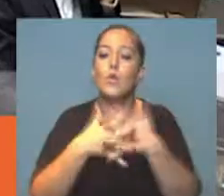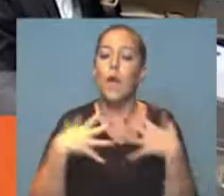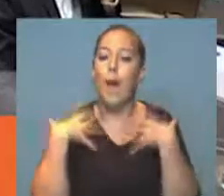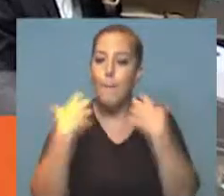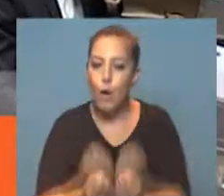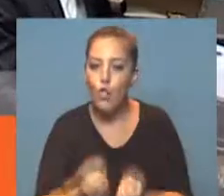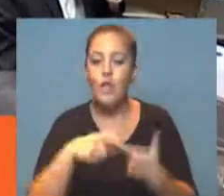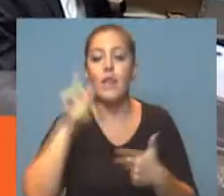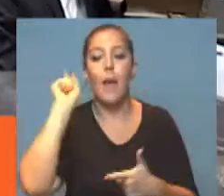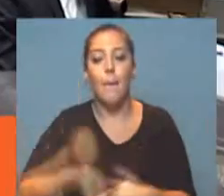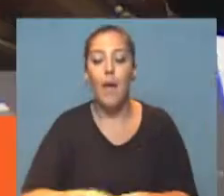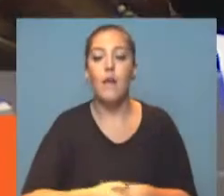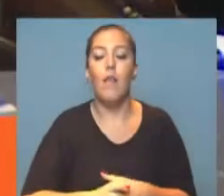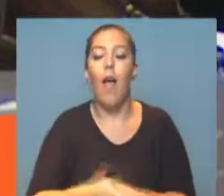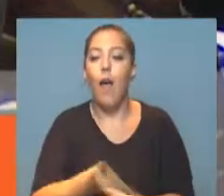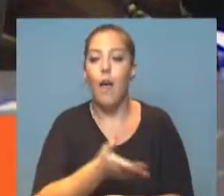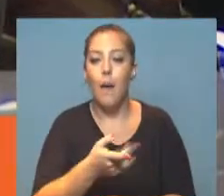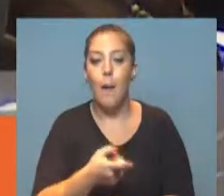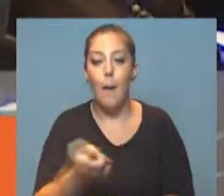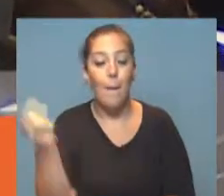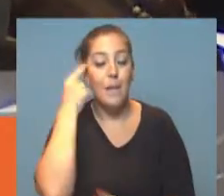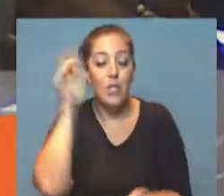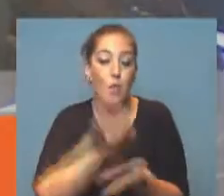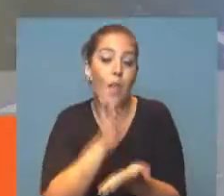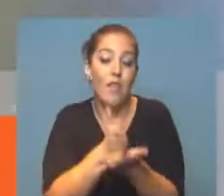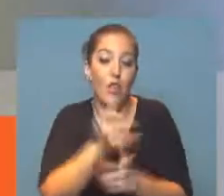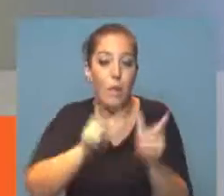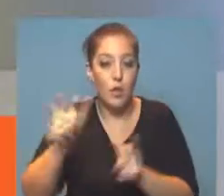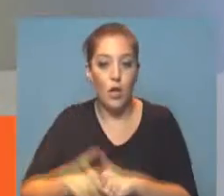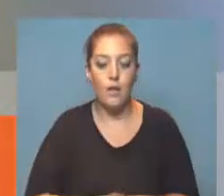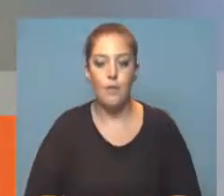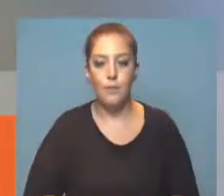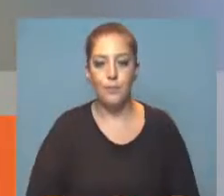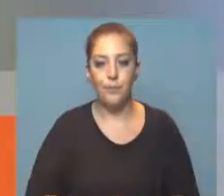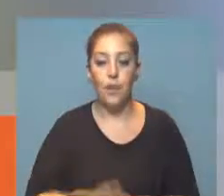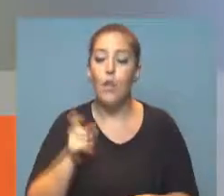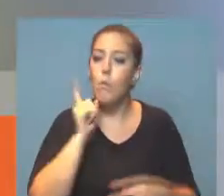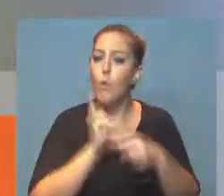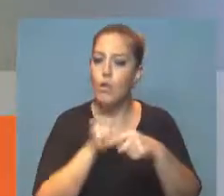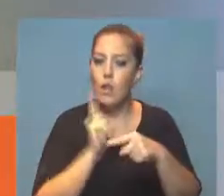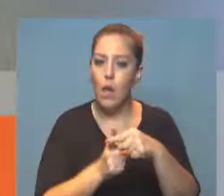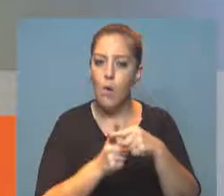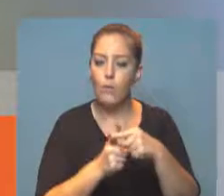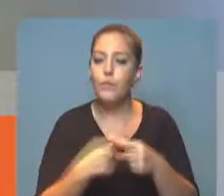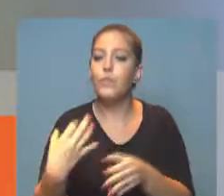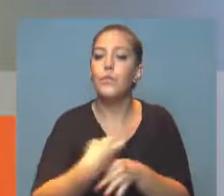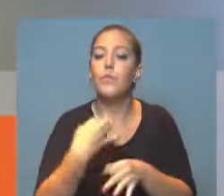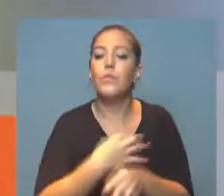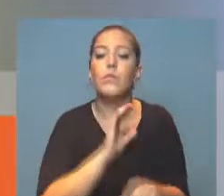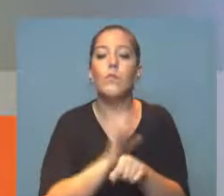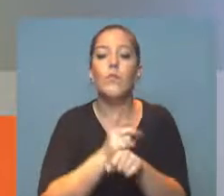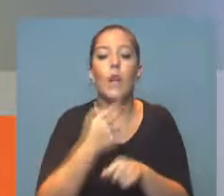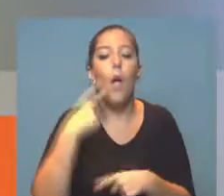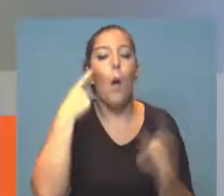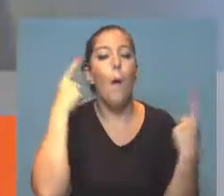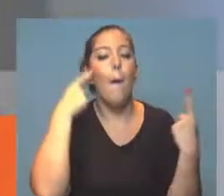y que atienda los derechos de las personas es un balance positivo no da una enseñanza de convivencia